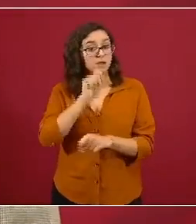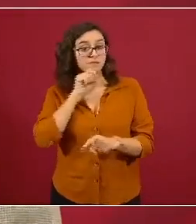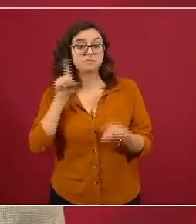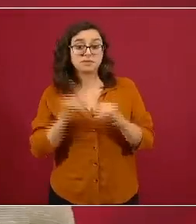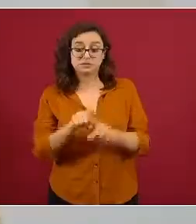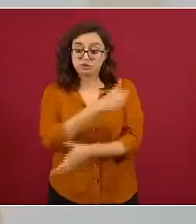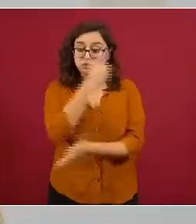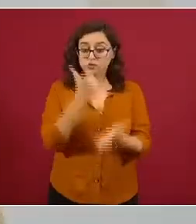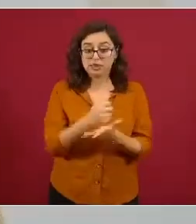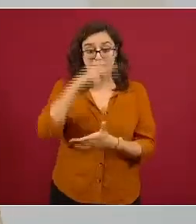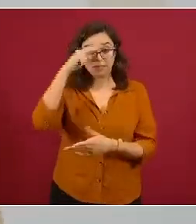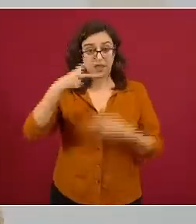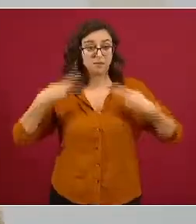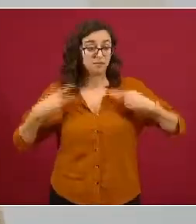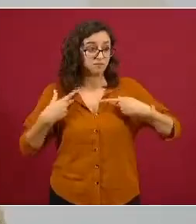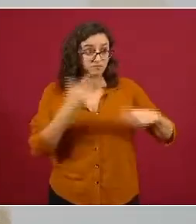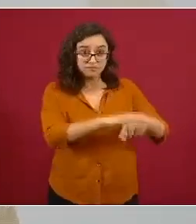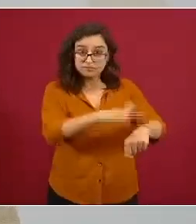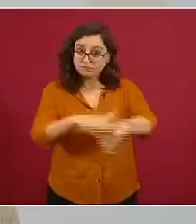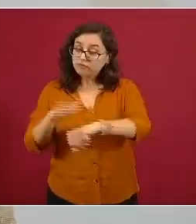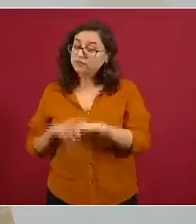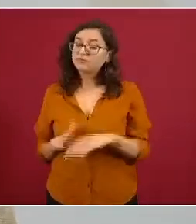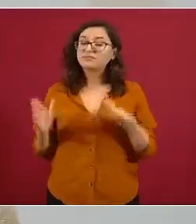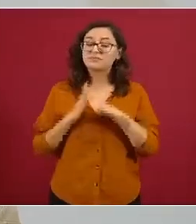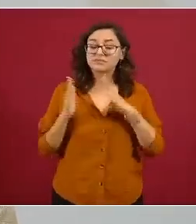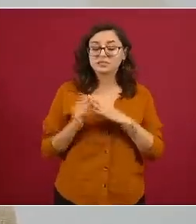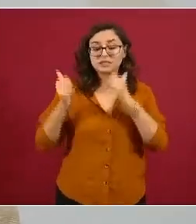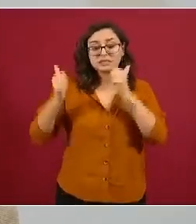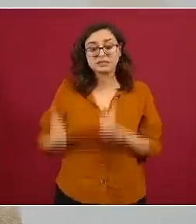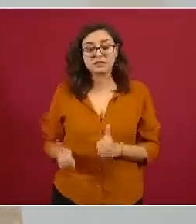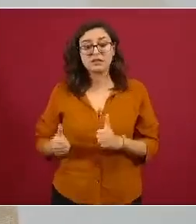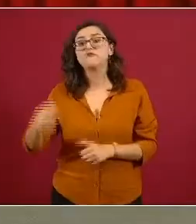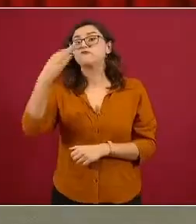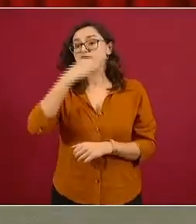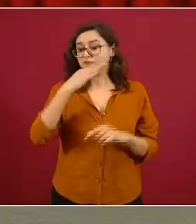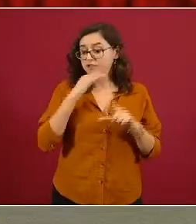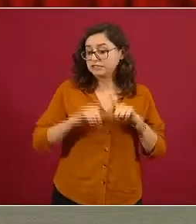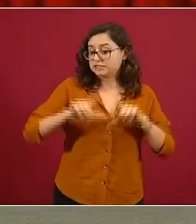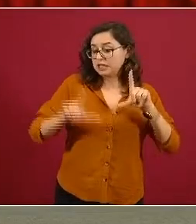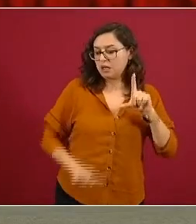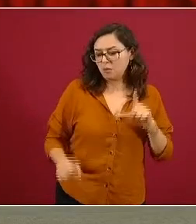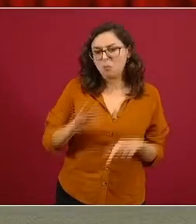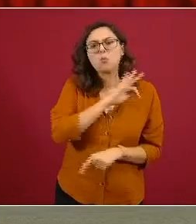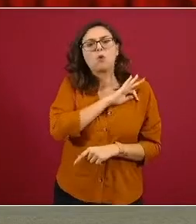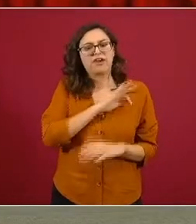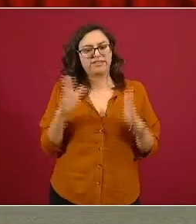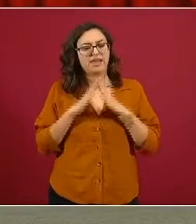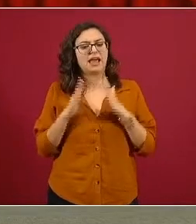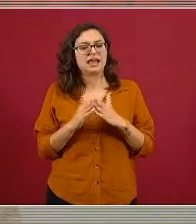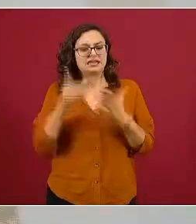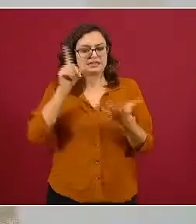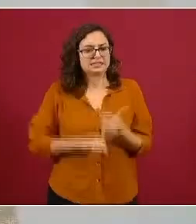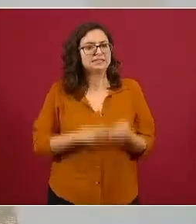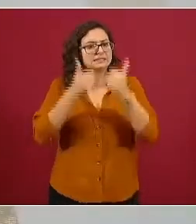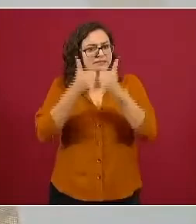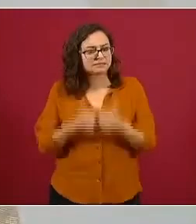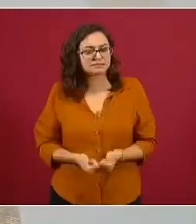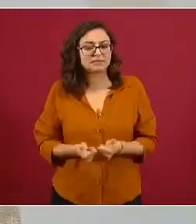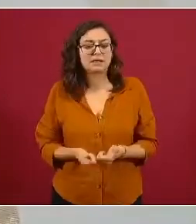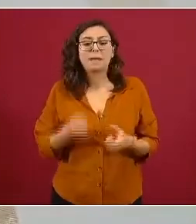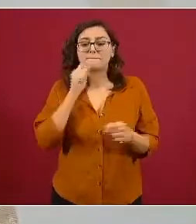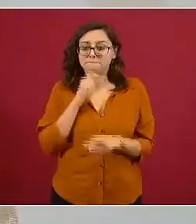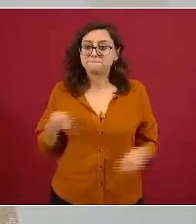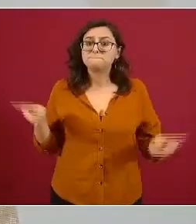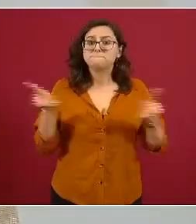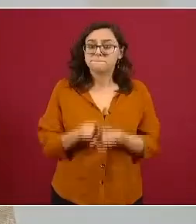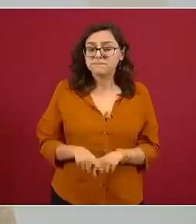la población quedarse en casa. Las fiestas patrias se pueden ahora celebrar desde casa. El grito de independencia ya se explicó